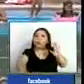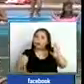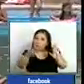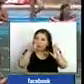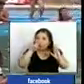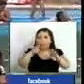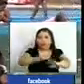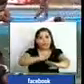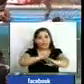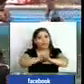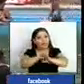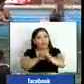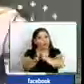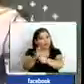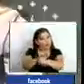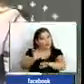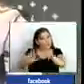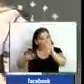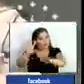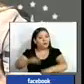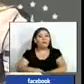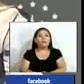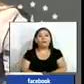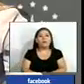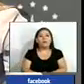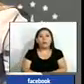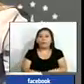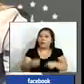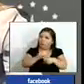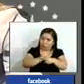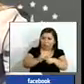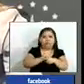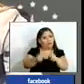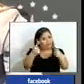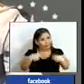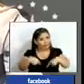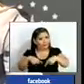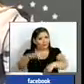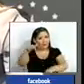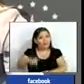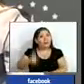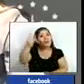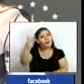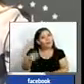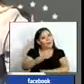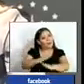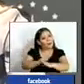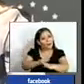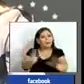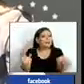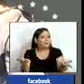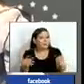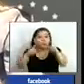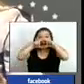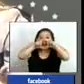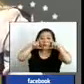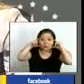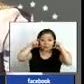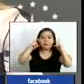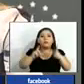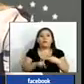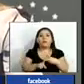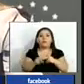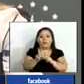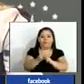prevención del COVID-19. Se va a seguir practicando las medidas sanitarias que se han hecho hasta la fecha, como el uso de mascarilla,